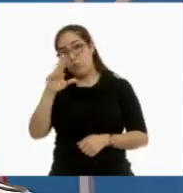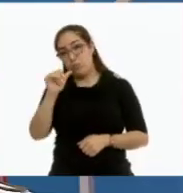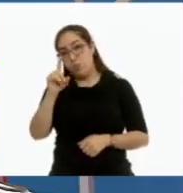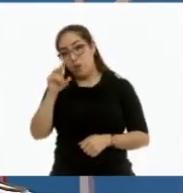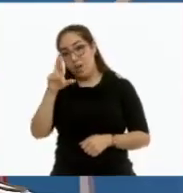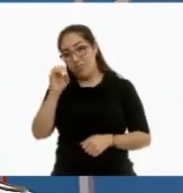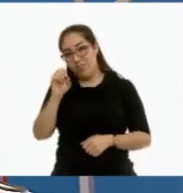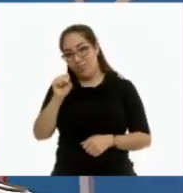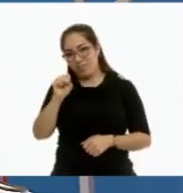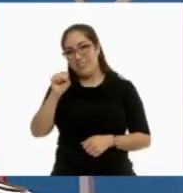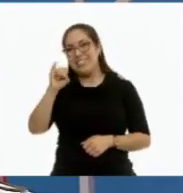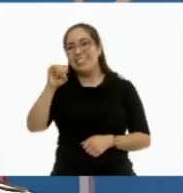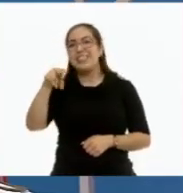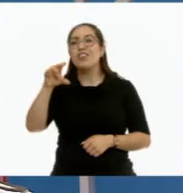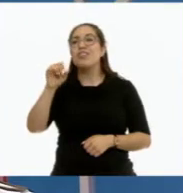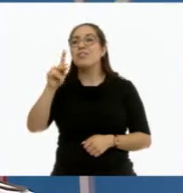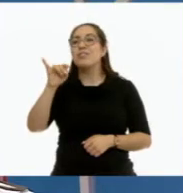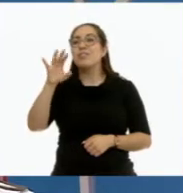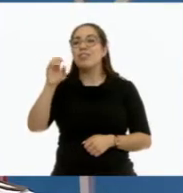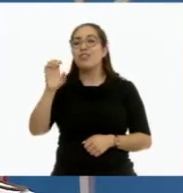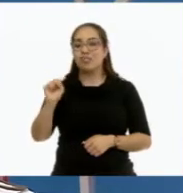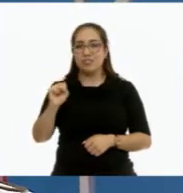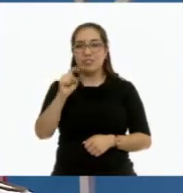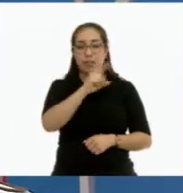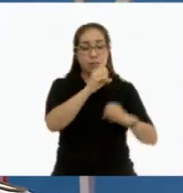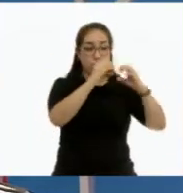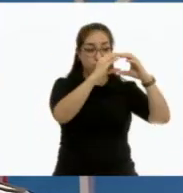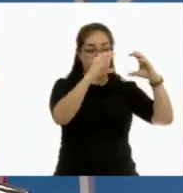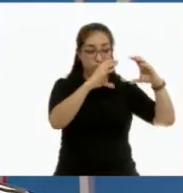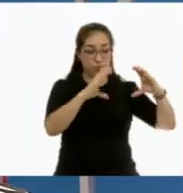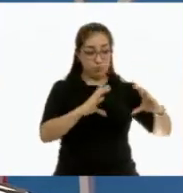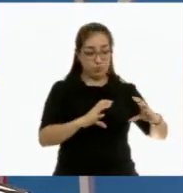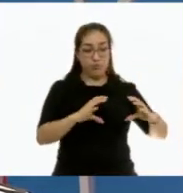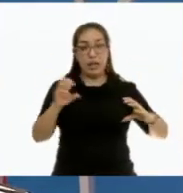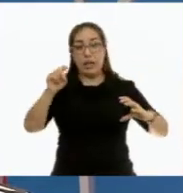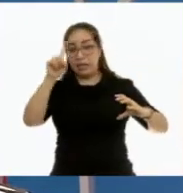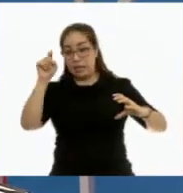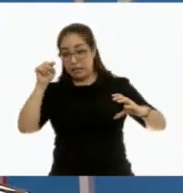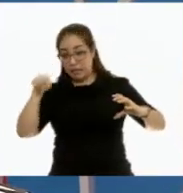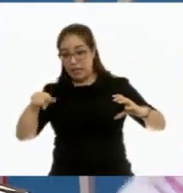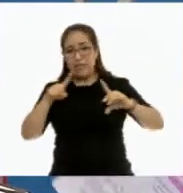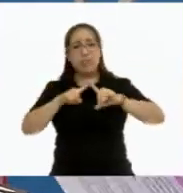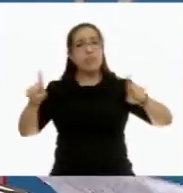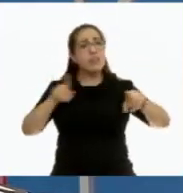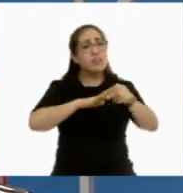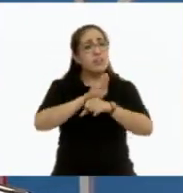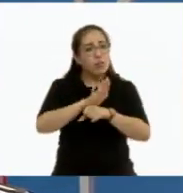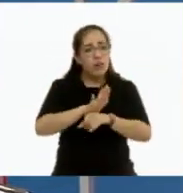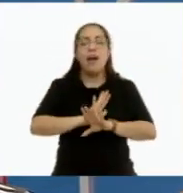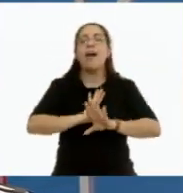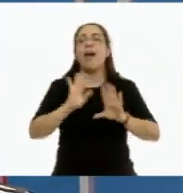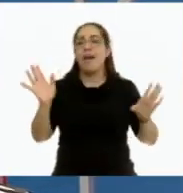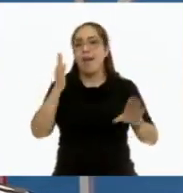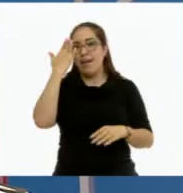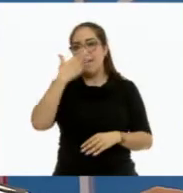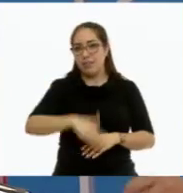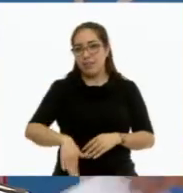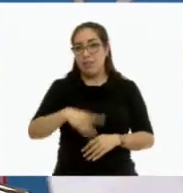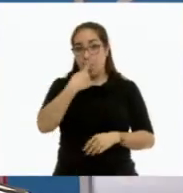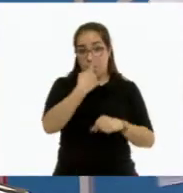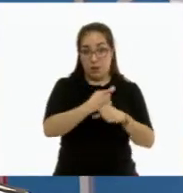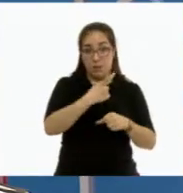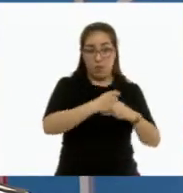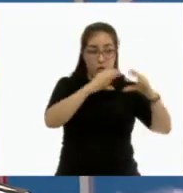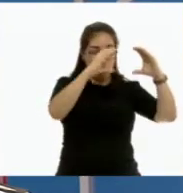pues ya lo habíamos comentado al inicio. En un cuadro sinóptico, la información se va acomodando, relacionando